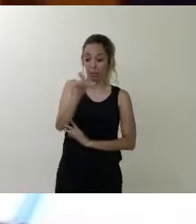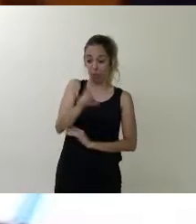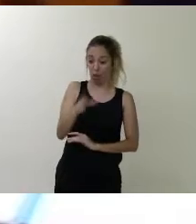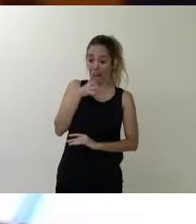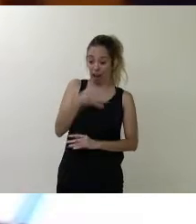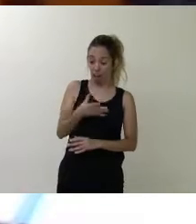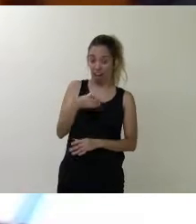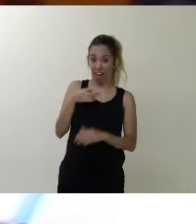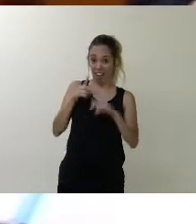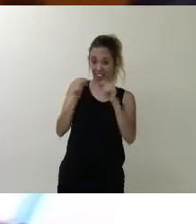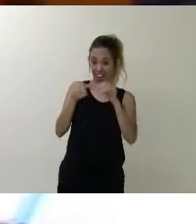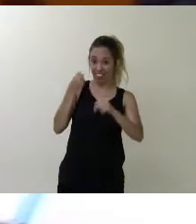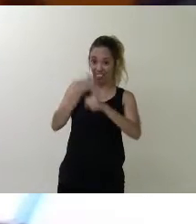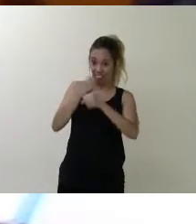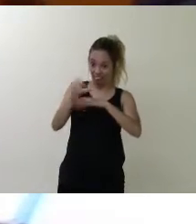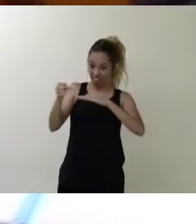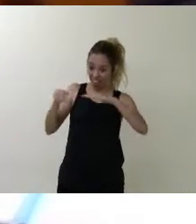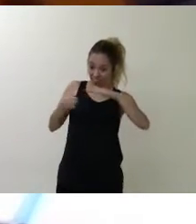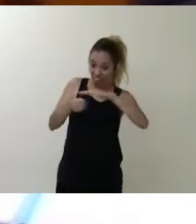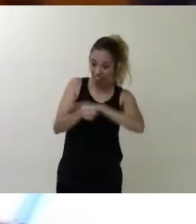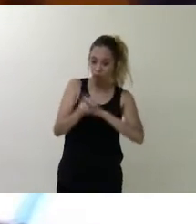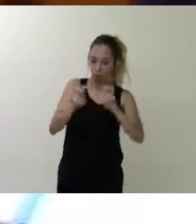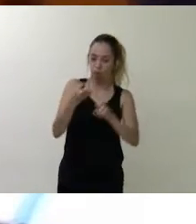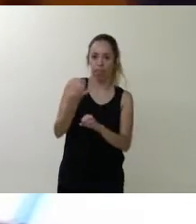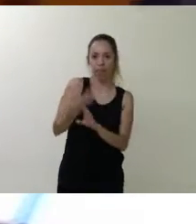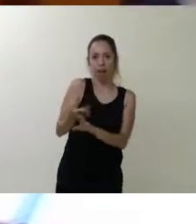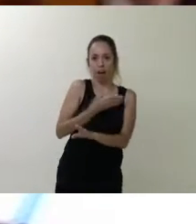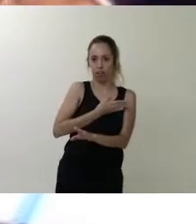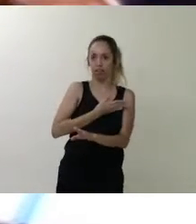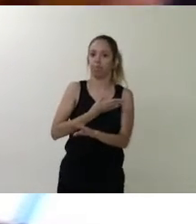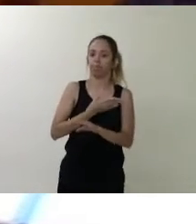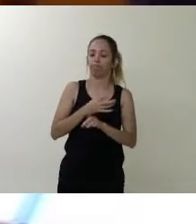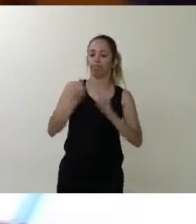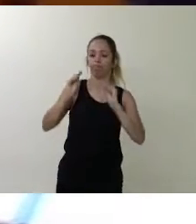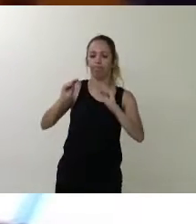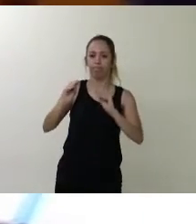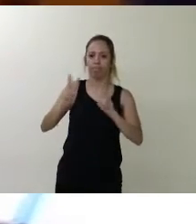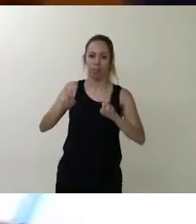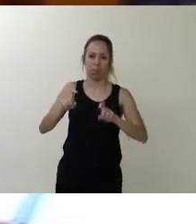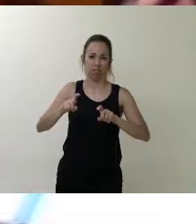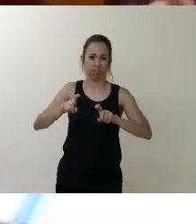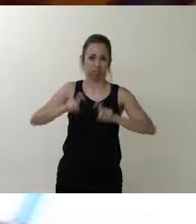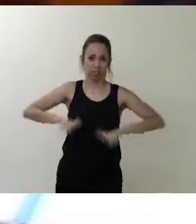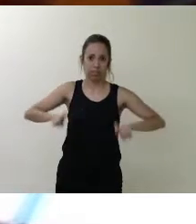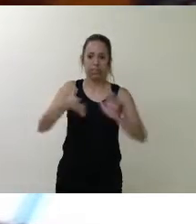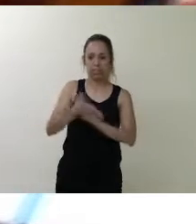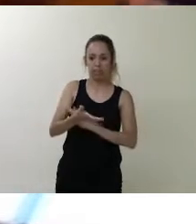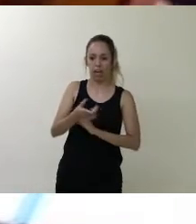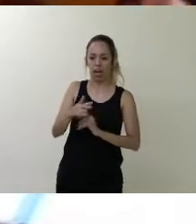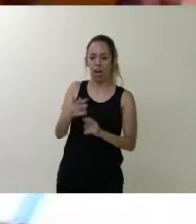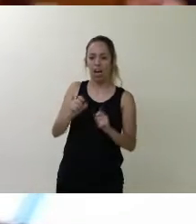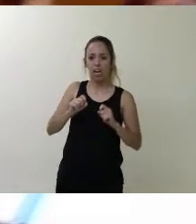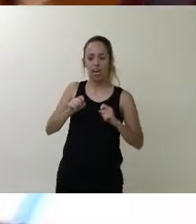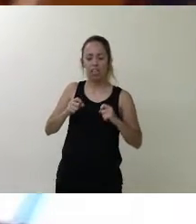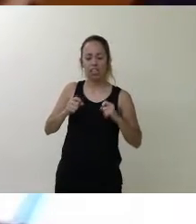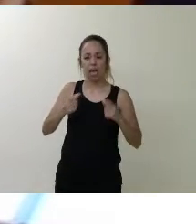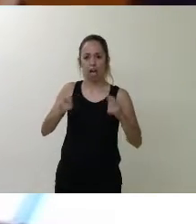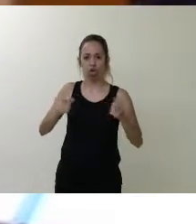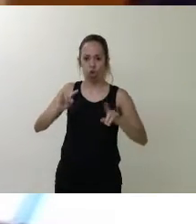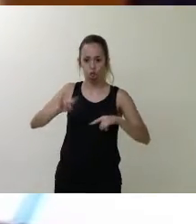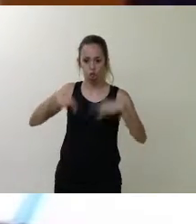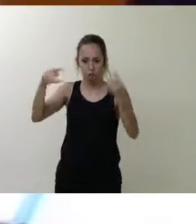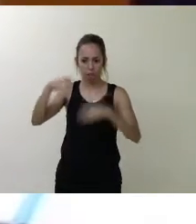del IAS, y que de alguna manera lo que se trata es de no crearle un perjuicio al propio organismo autónomo y sufragarle con los gastos